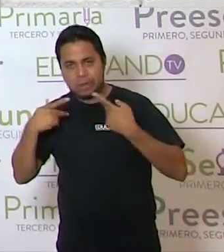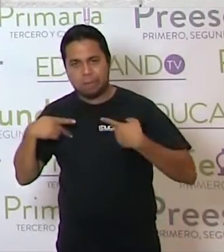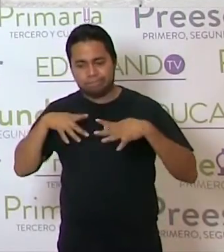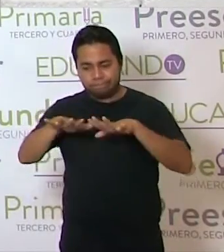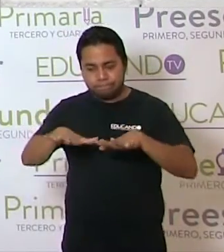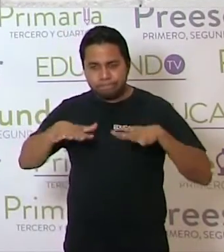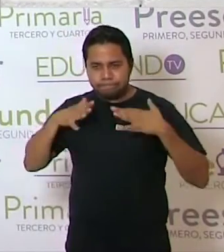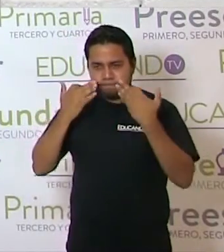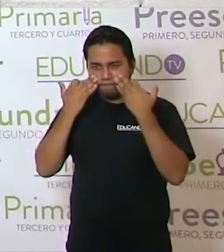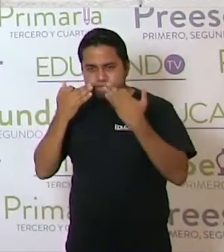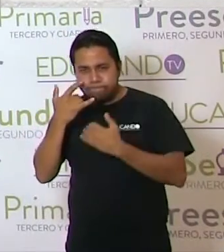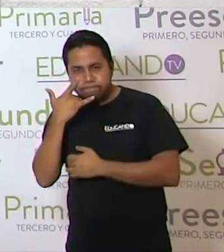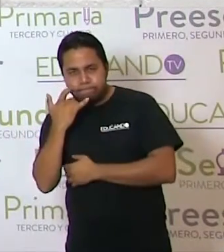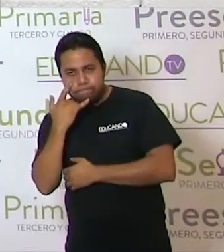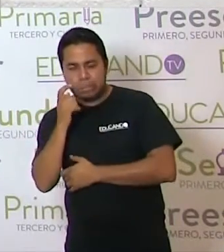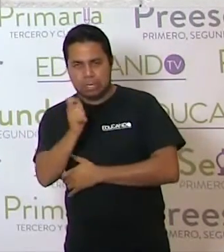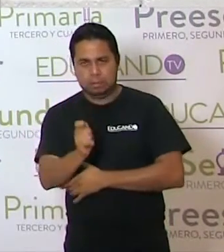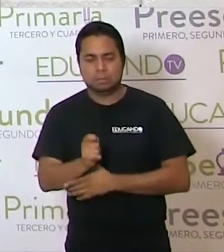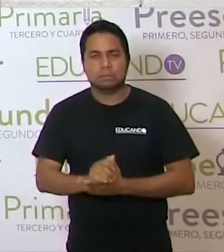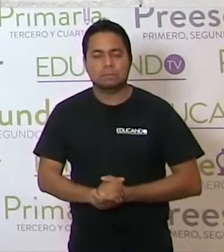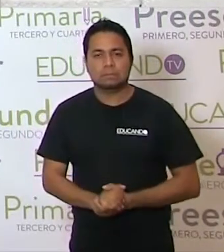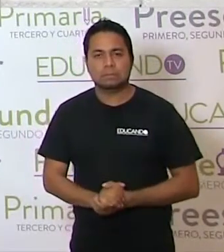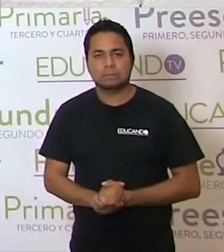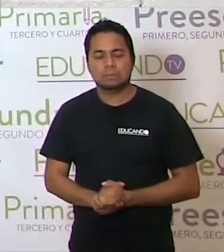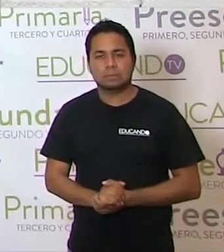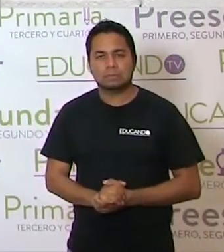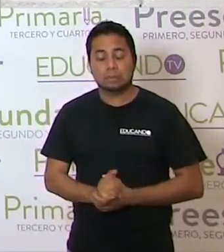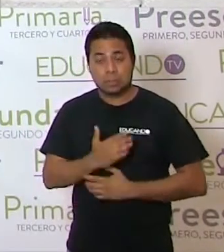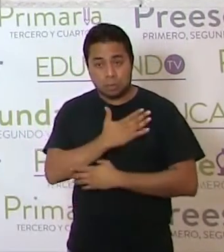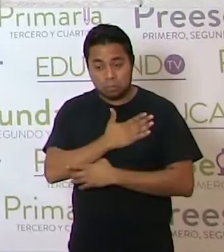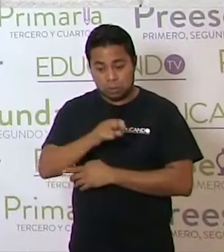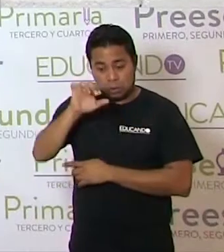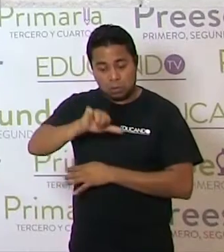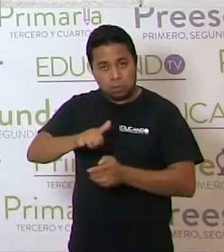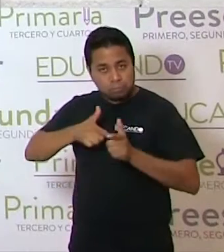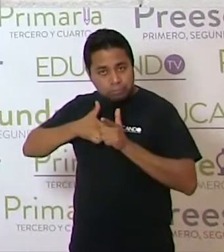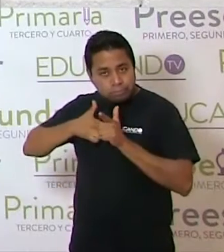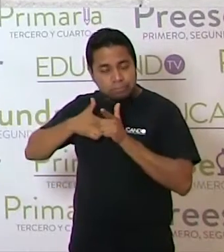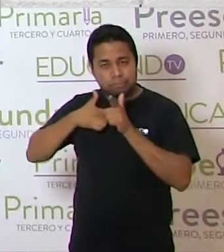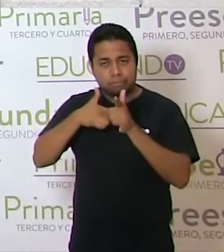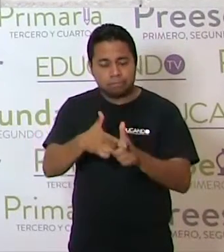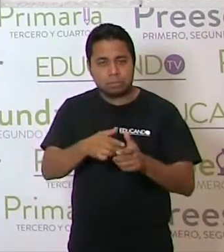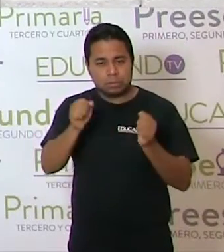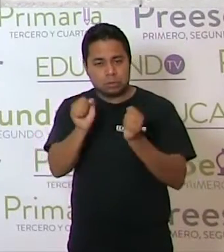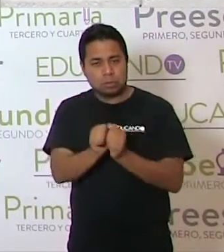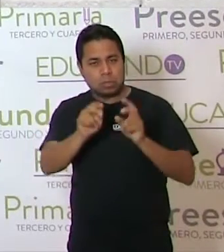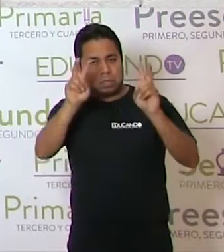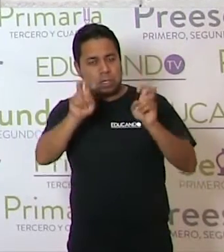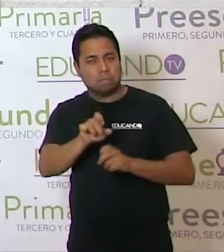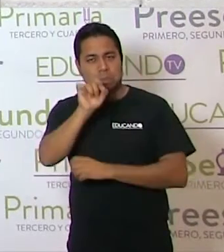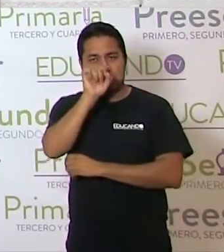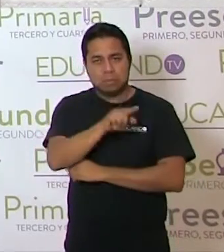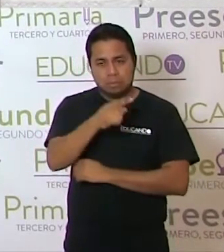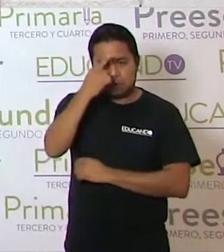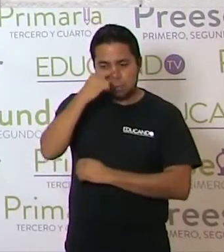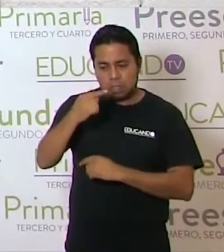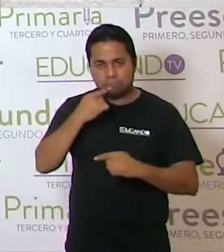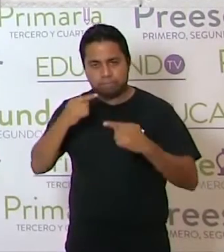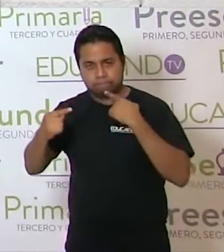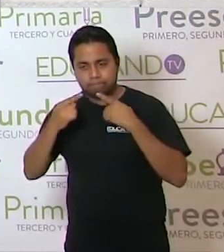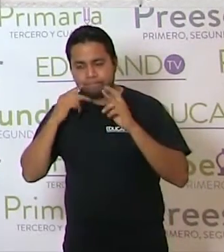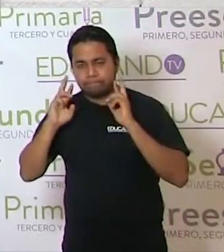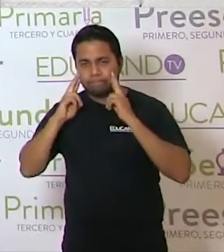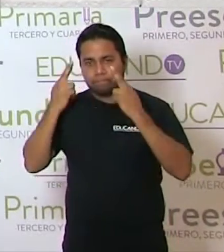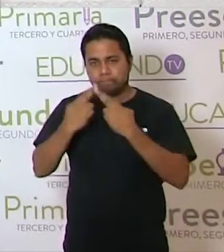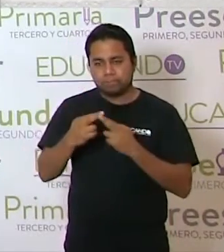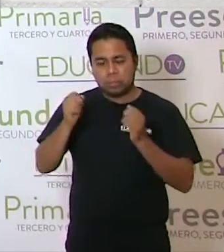en general pues bien hoy vamos a seguir continuando con este tema del panel de discusión con